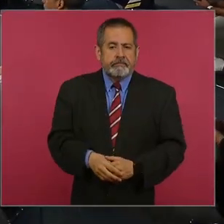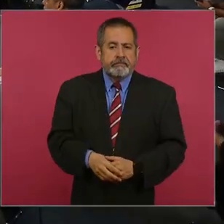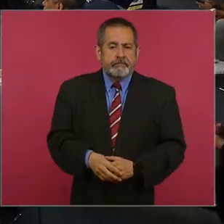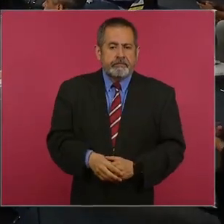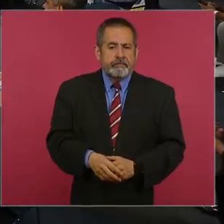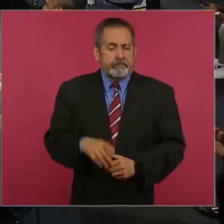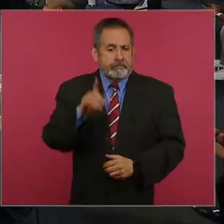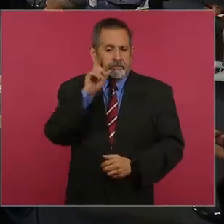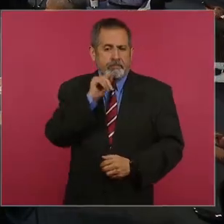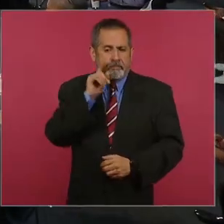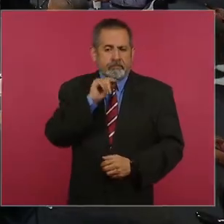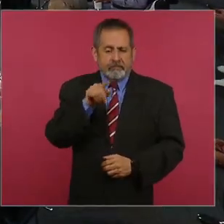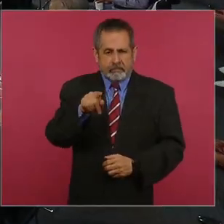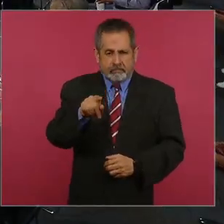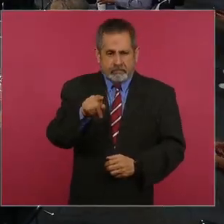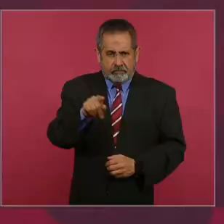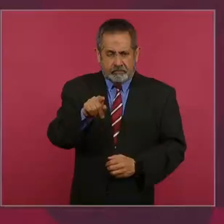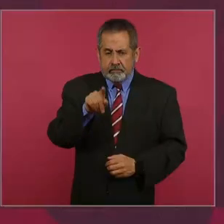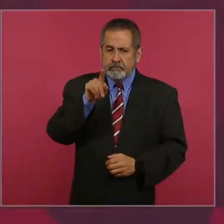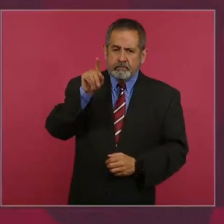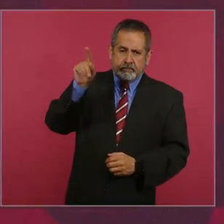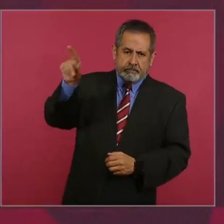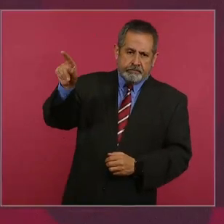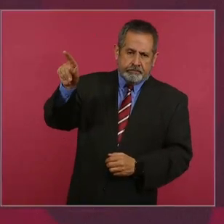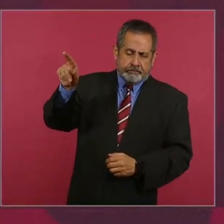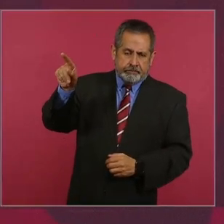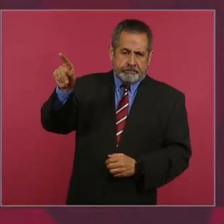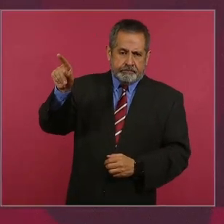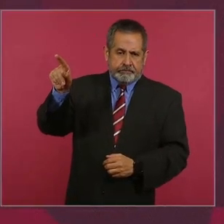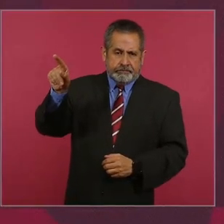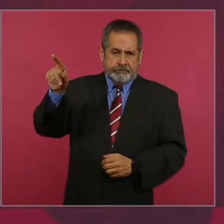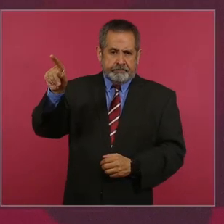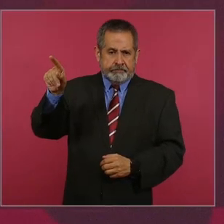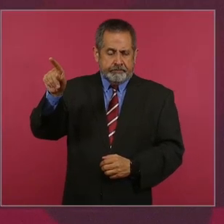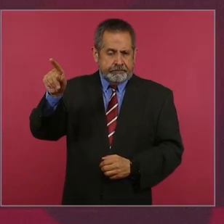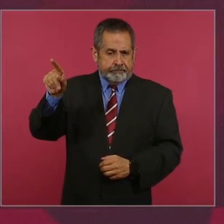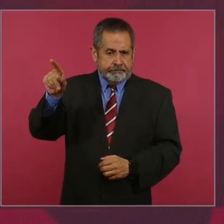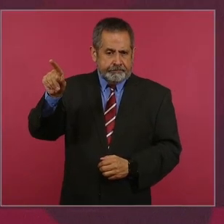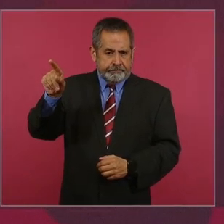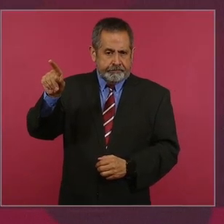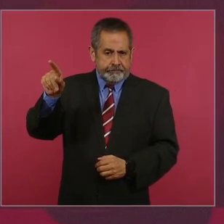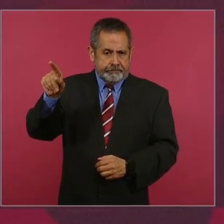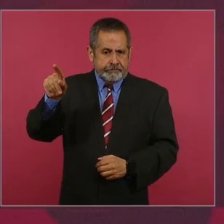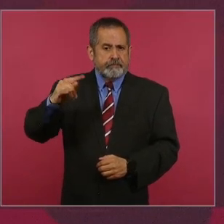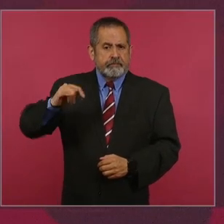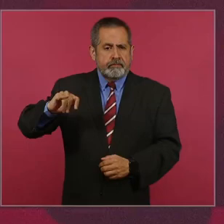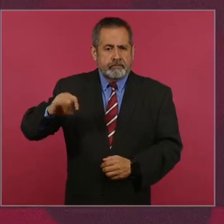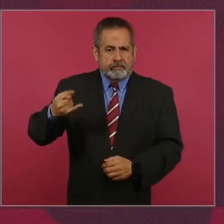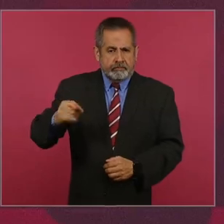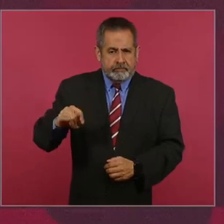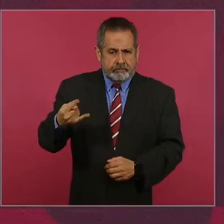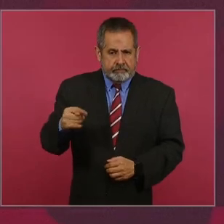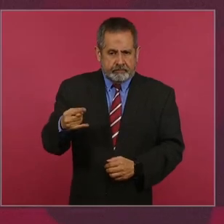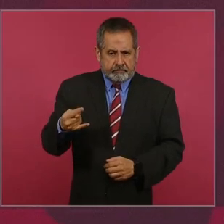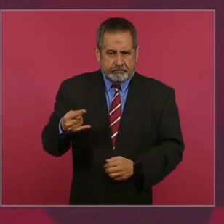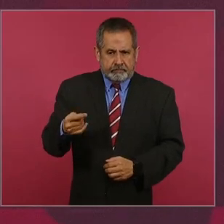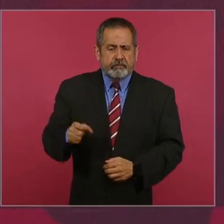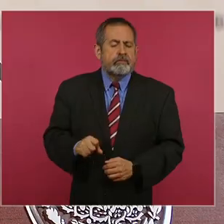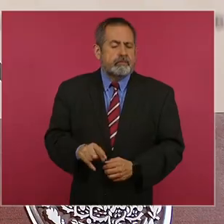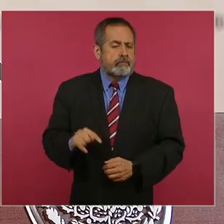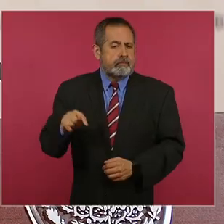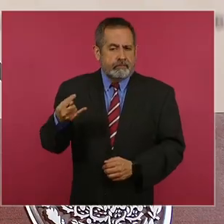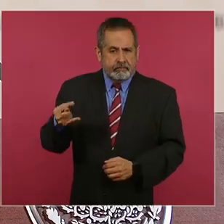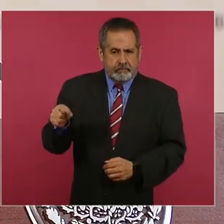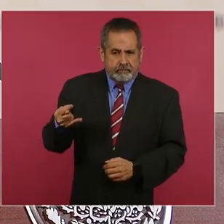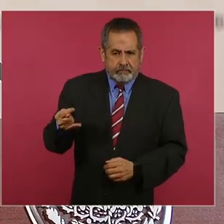mañana mañana vamos a estar en en Tijuana ahí